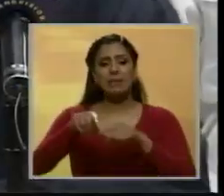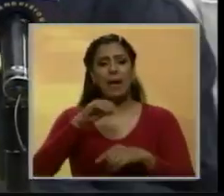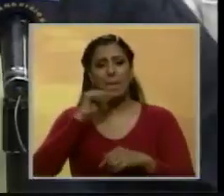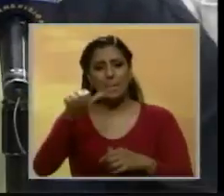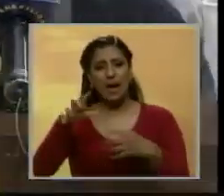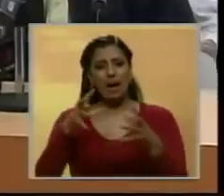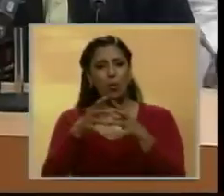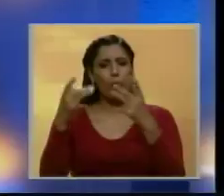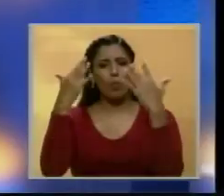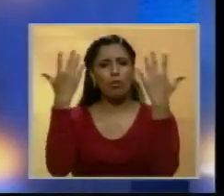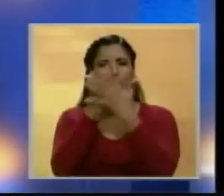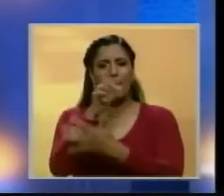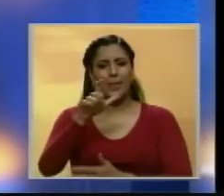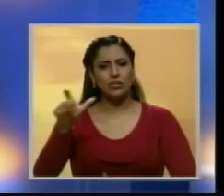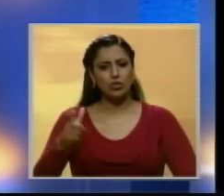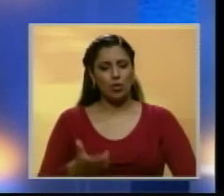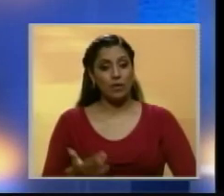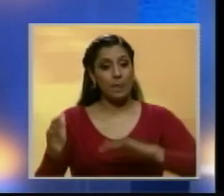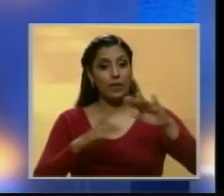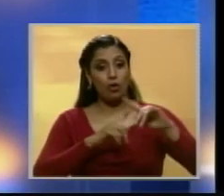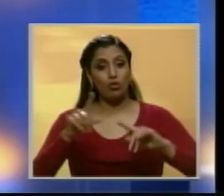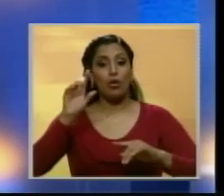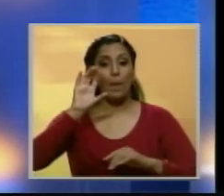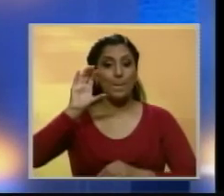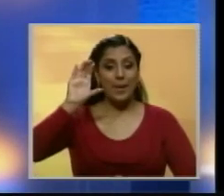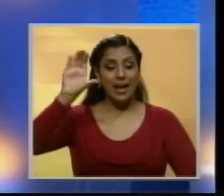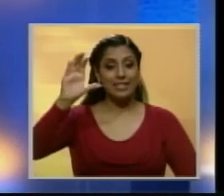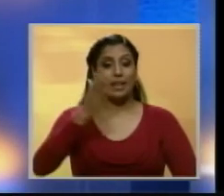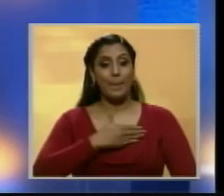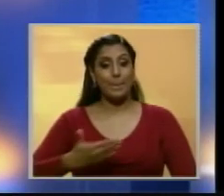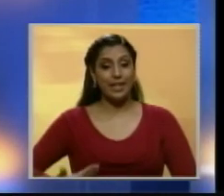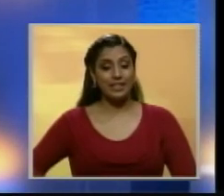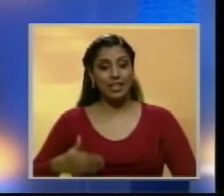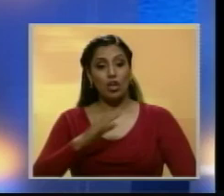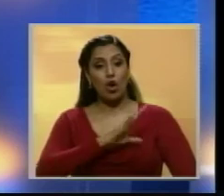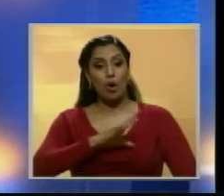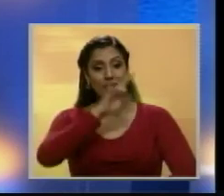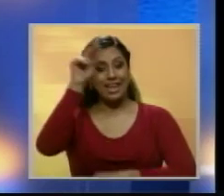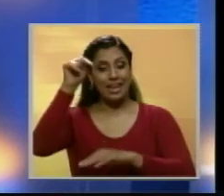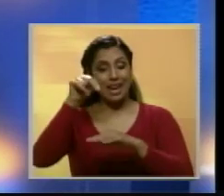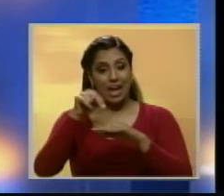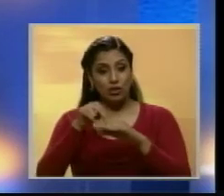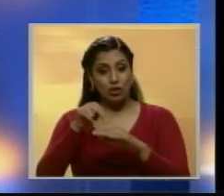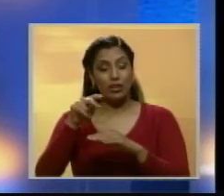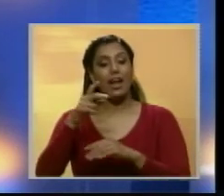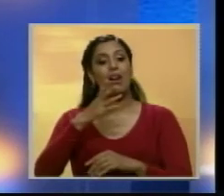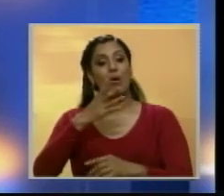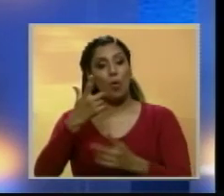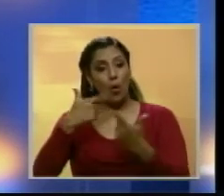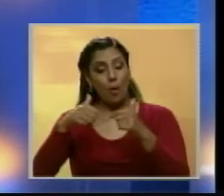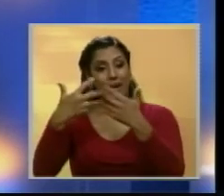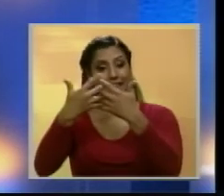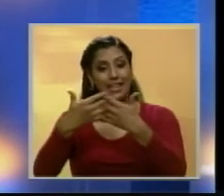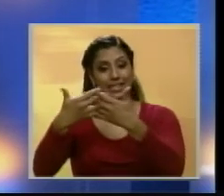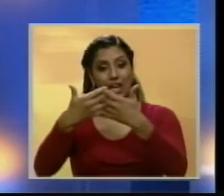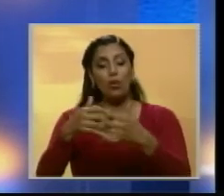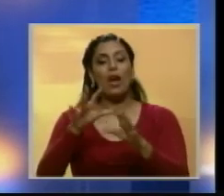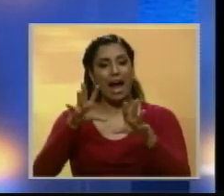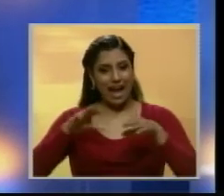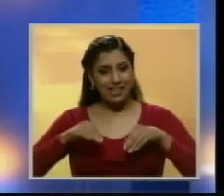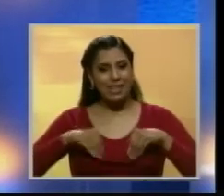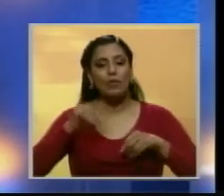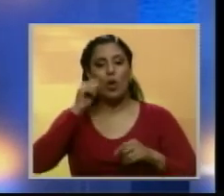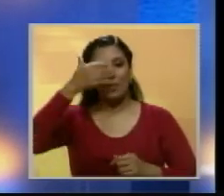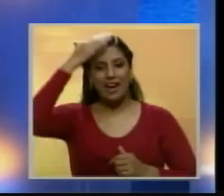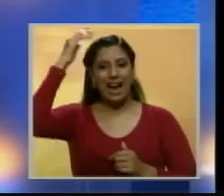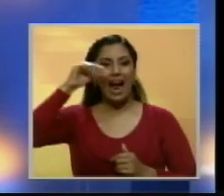potes de humo. Más allá de nuestras fronteras, el presidente del Comité Nacional Republicano de Estados Unidos, Reince Priebus, reconoció que